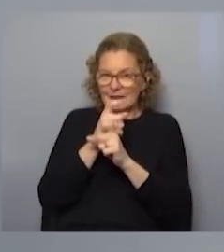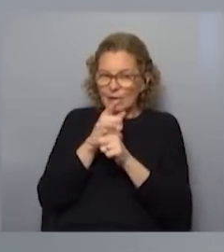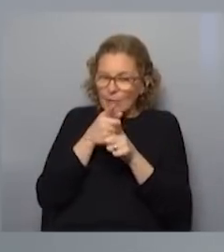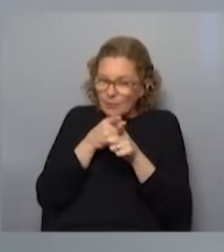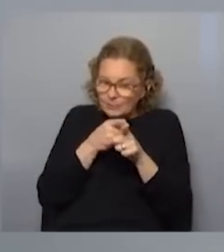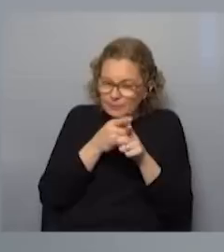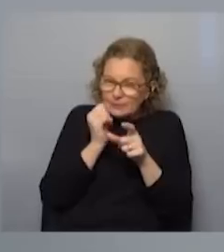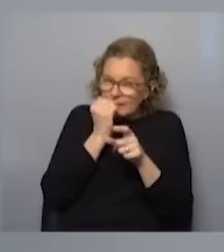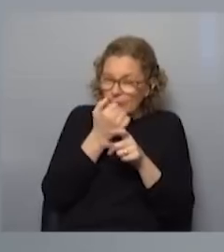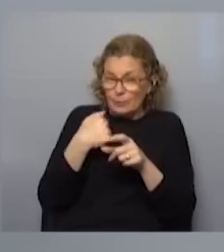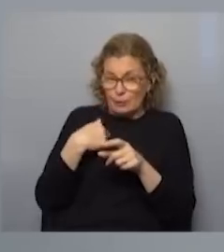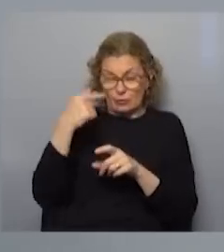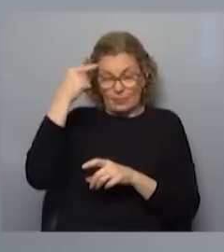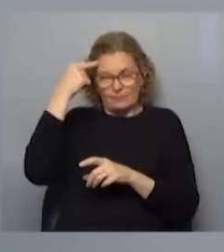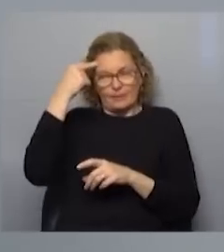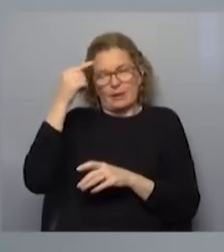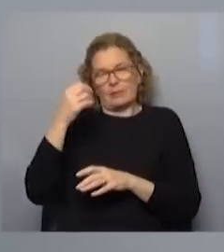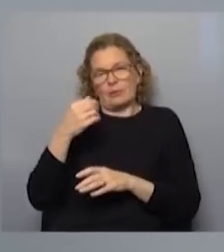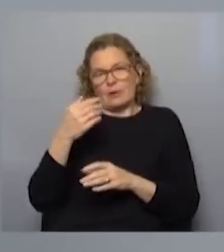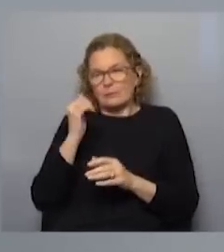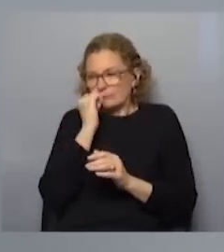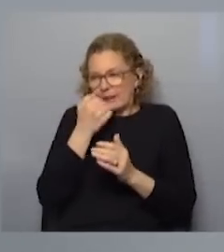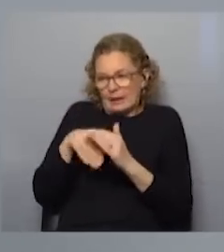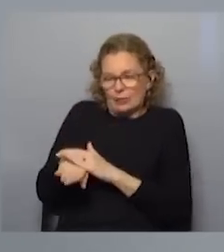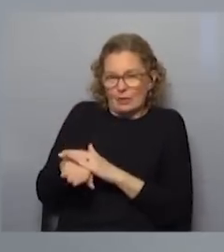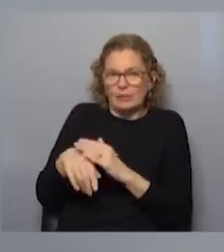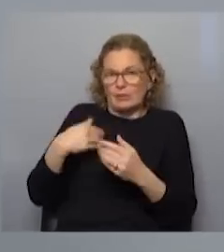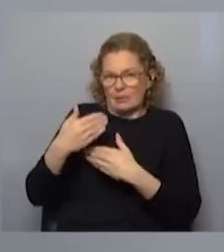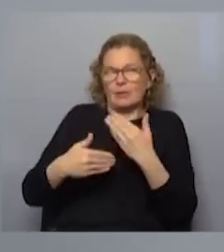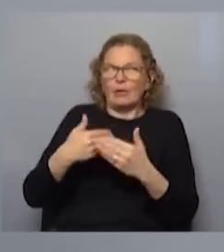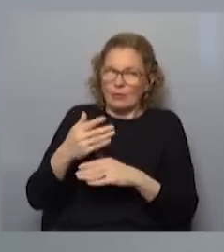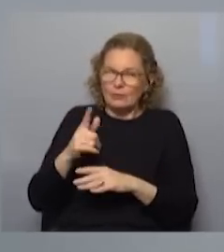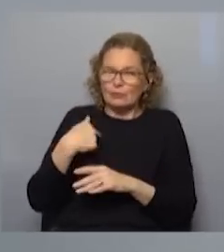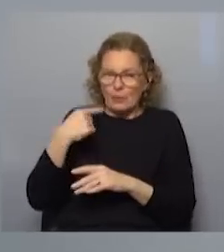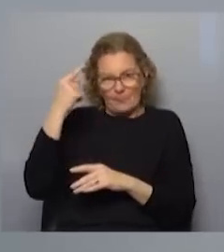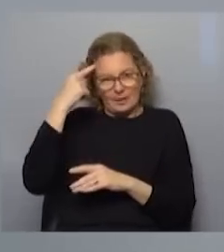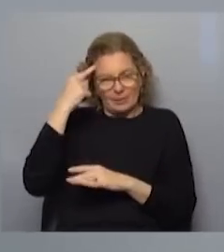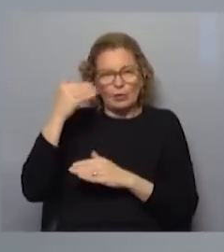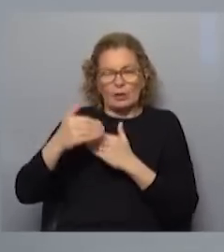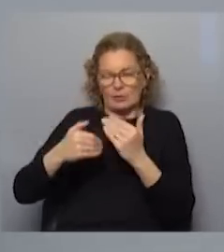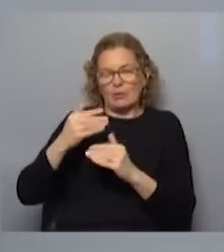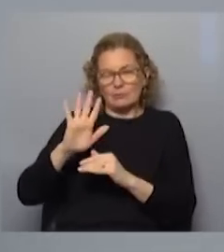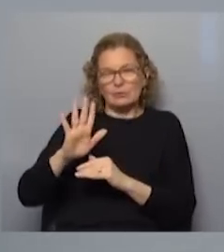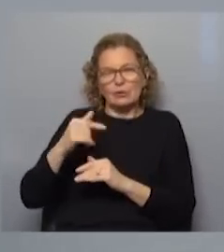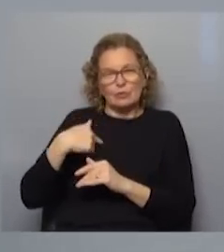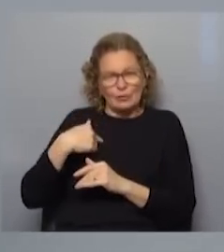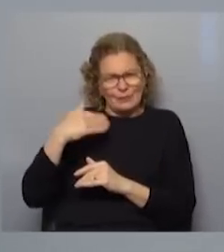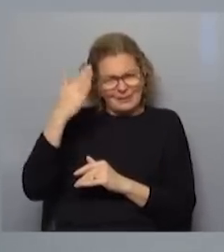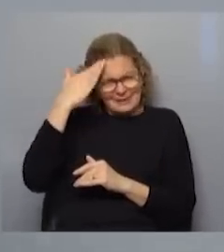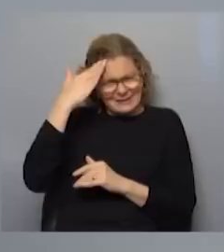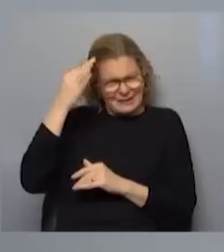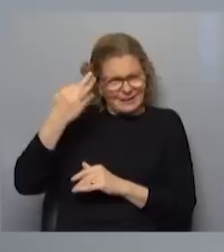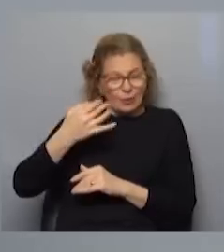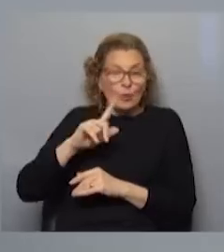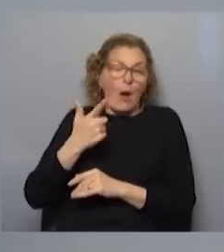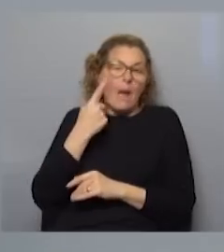Ahora yo tengo la convicción de que en forma clandestina ese siguió ese espionaje siguió y tengo la convicción no